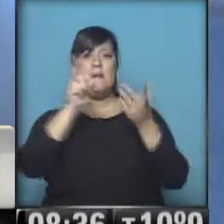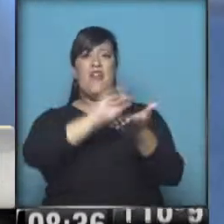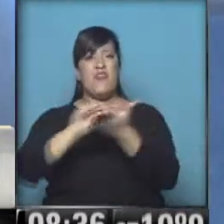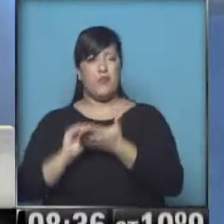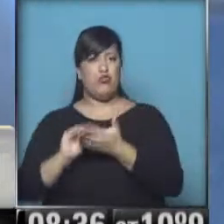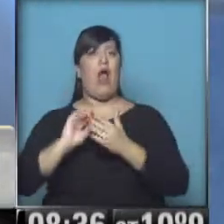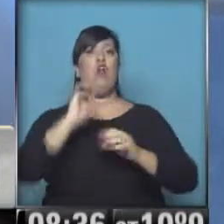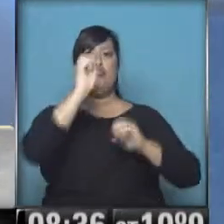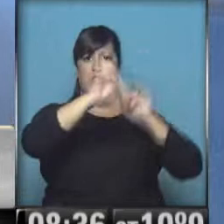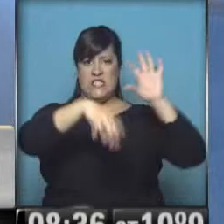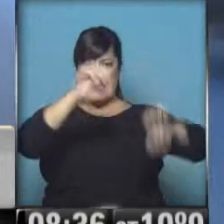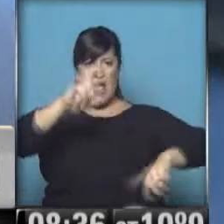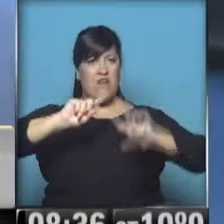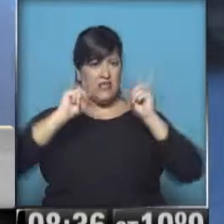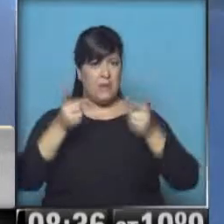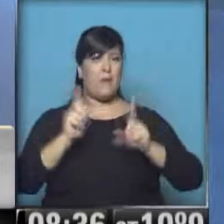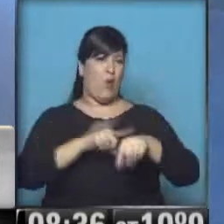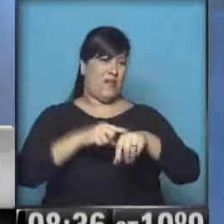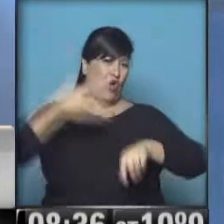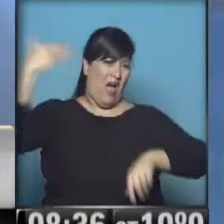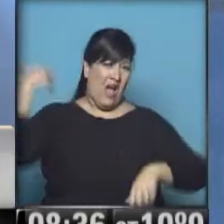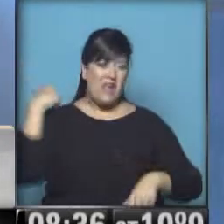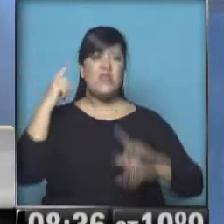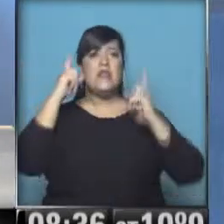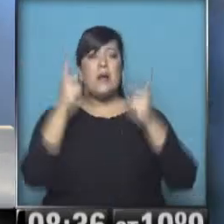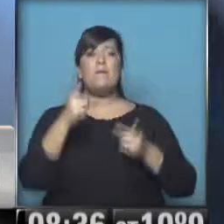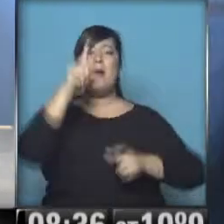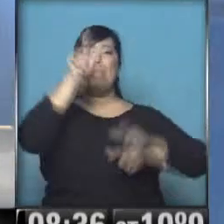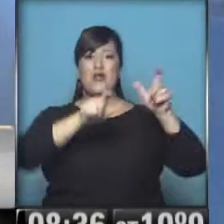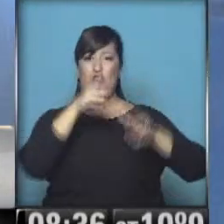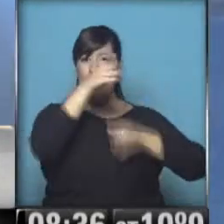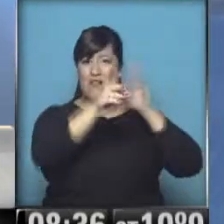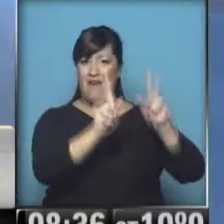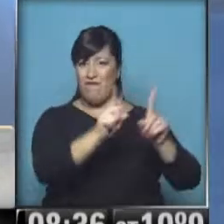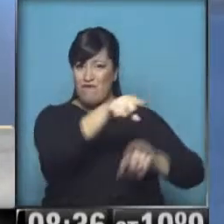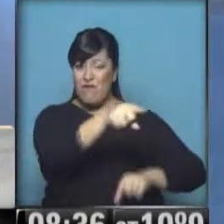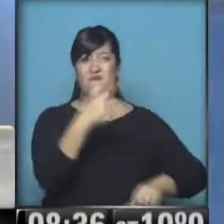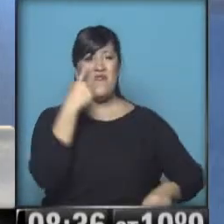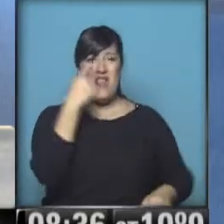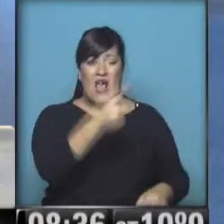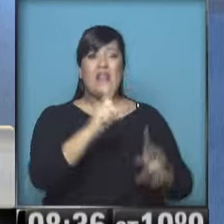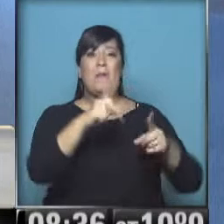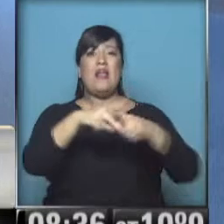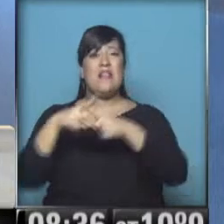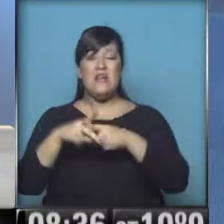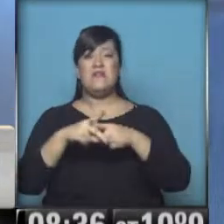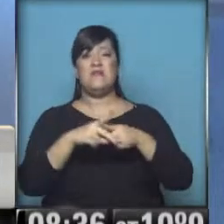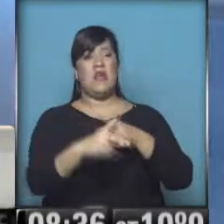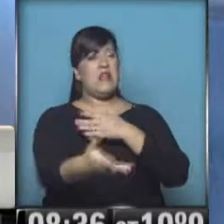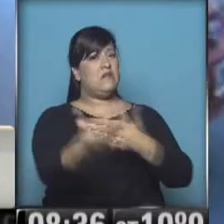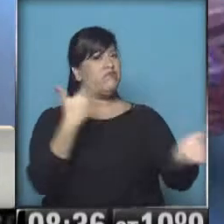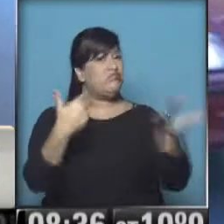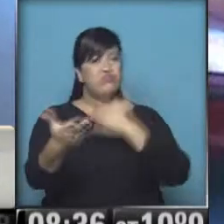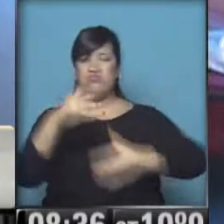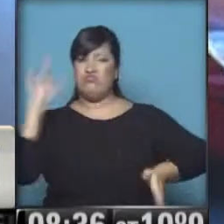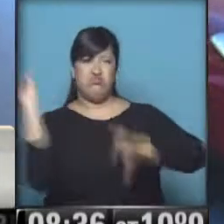se hicieron también presentes en el lugar, los pacientes a los que ya nos referimos, los talleres que estaban funcionando fueron desalojados por la